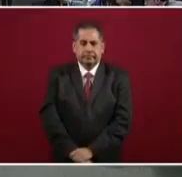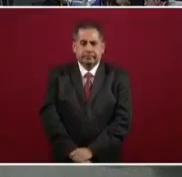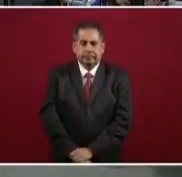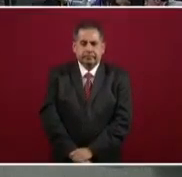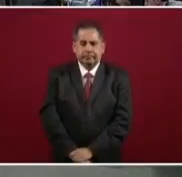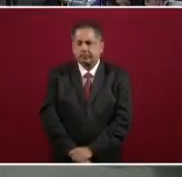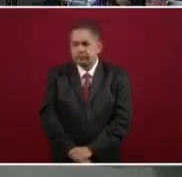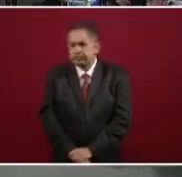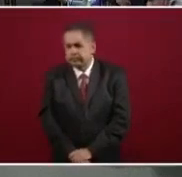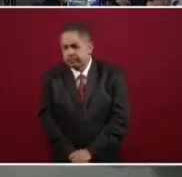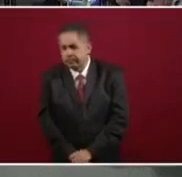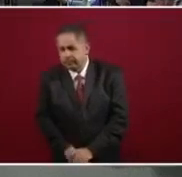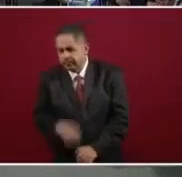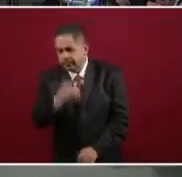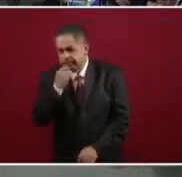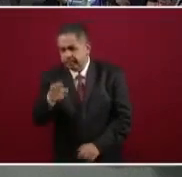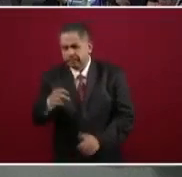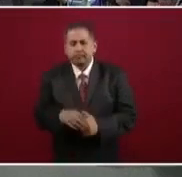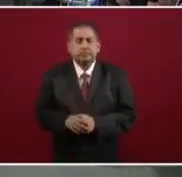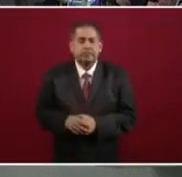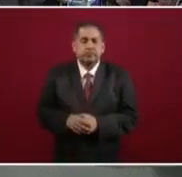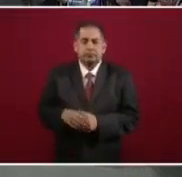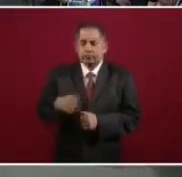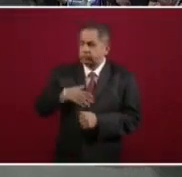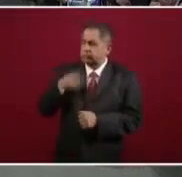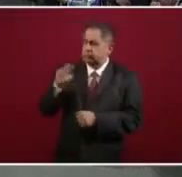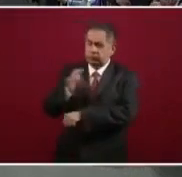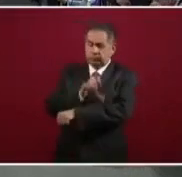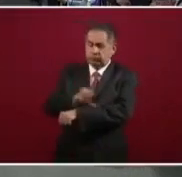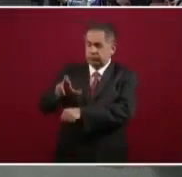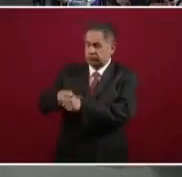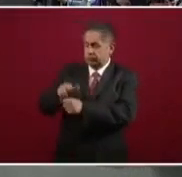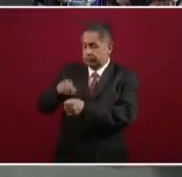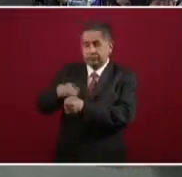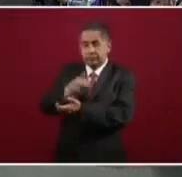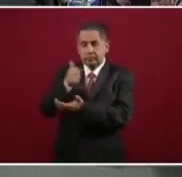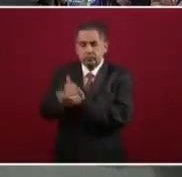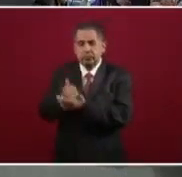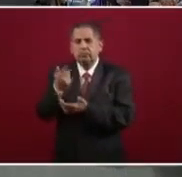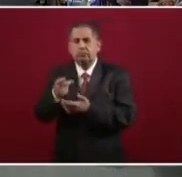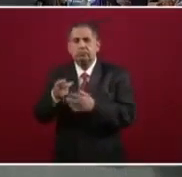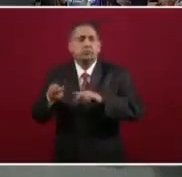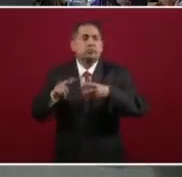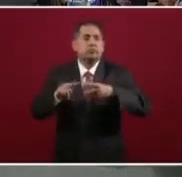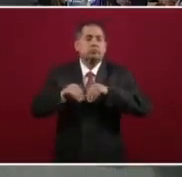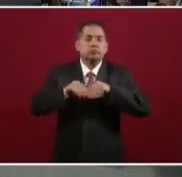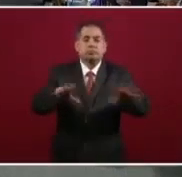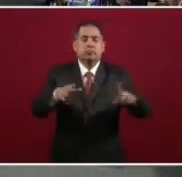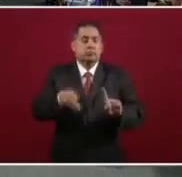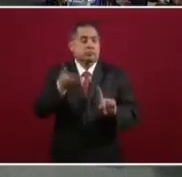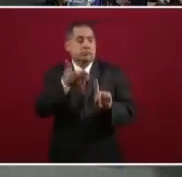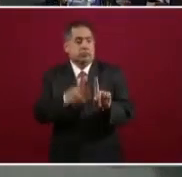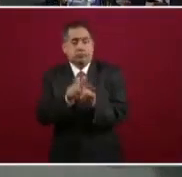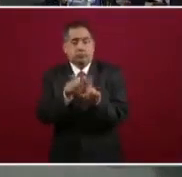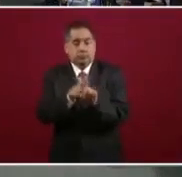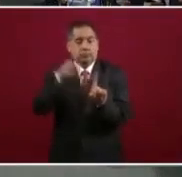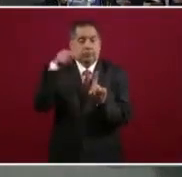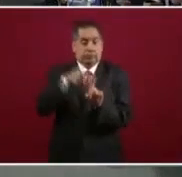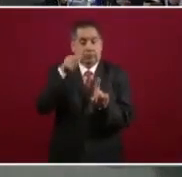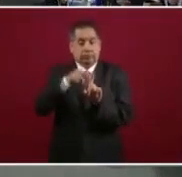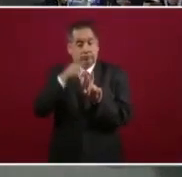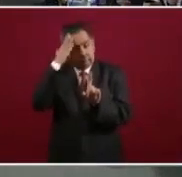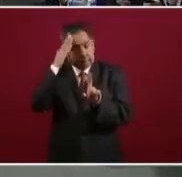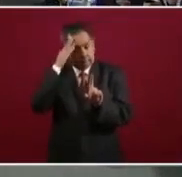e si dije el podrán hacer pero lo que pero como se manejó lo de la protección al coordinador nacional